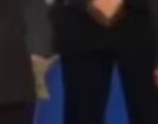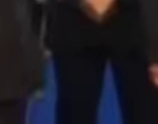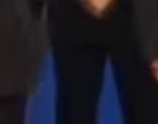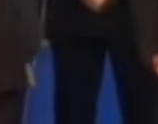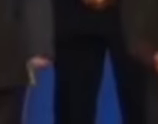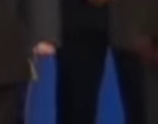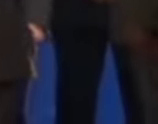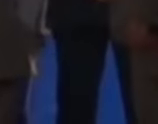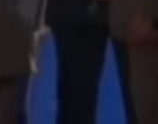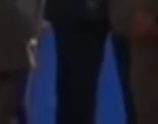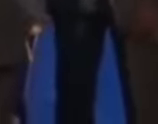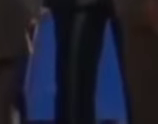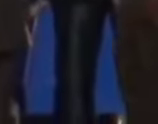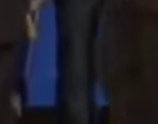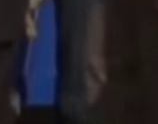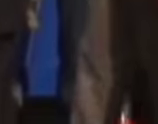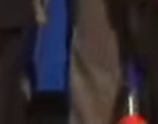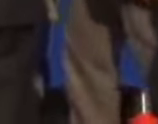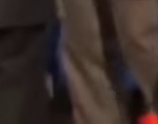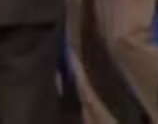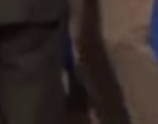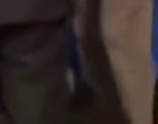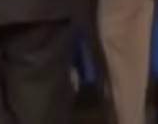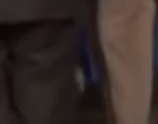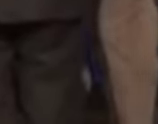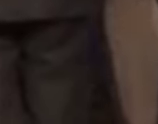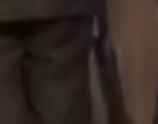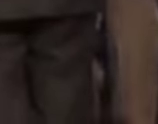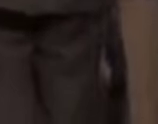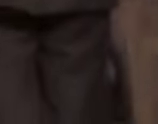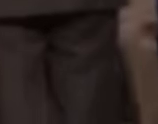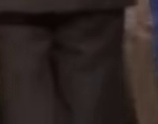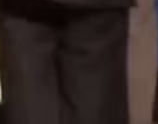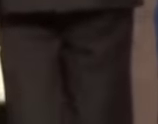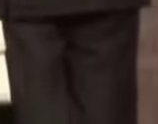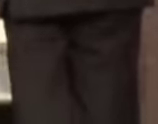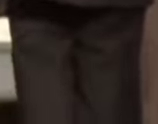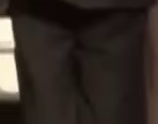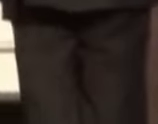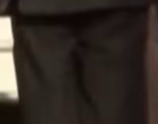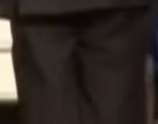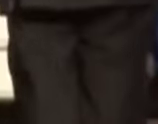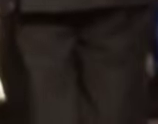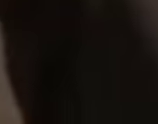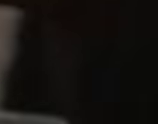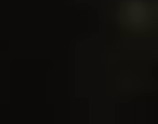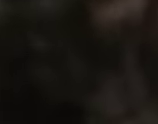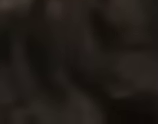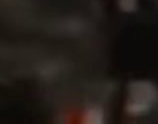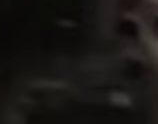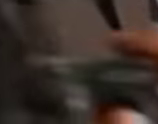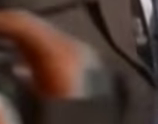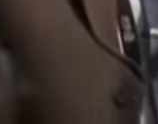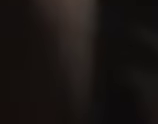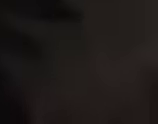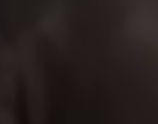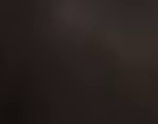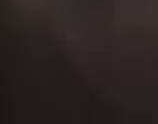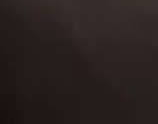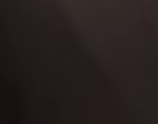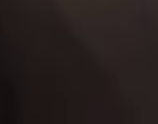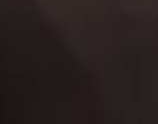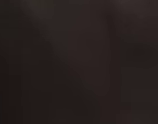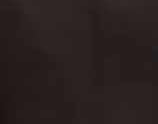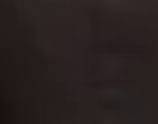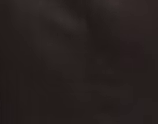al aeropuerto Mariscal al aeropuerto precisamente De Tababela. Sí, al aeropuerto de Tababela. Ahí podemos ver